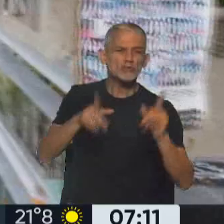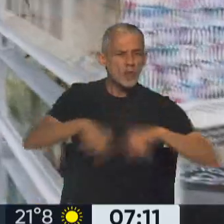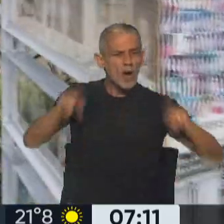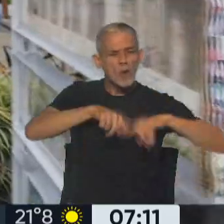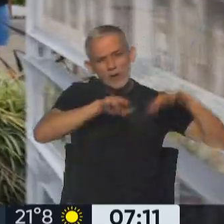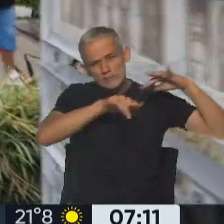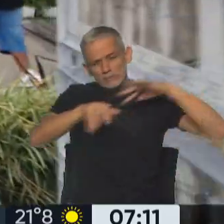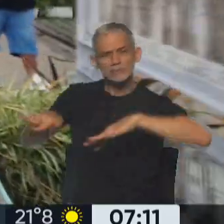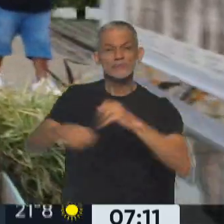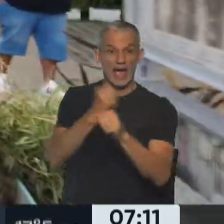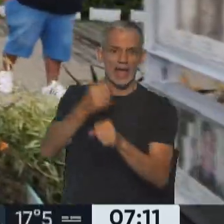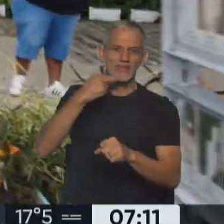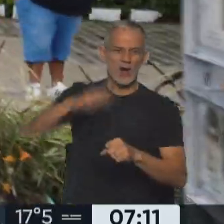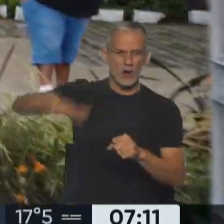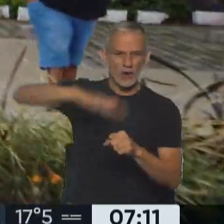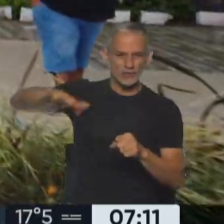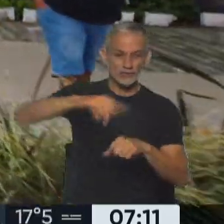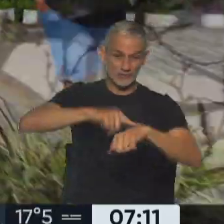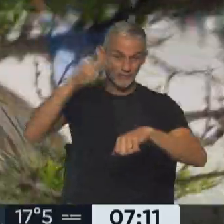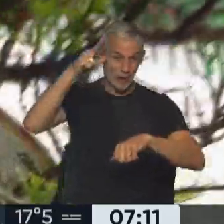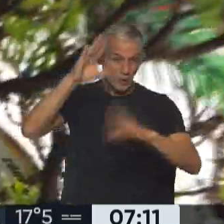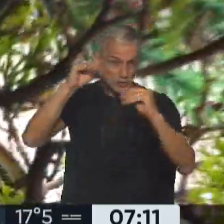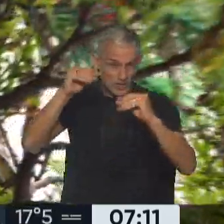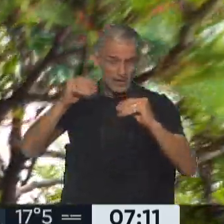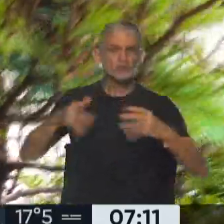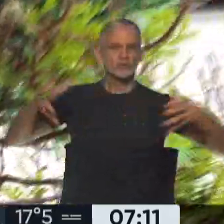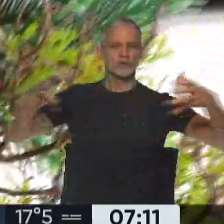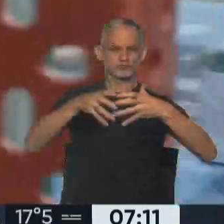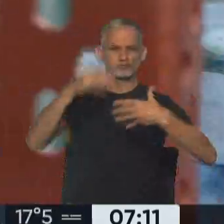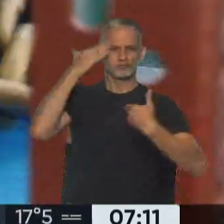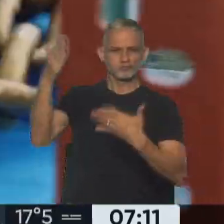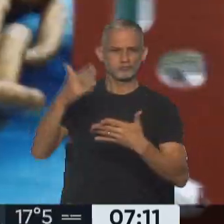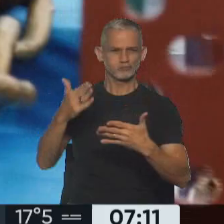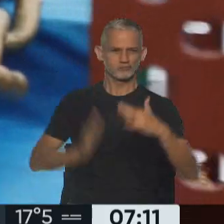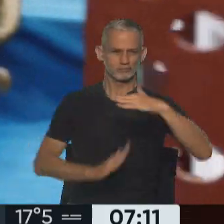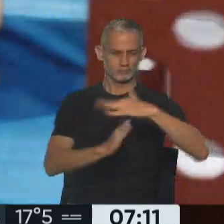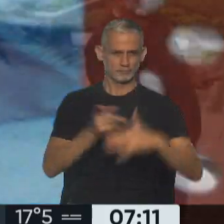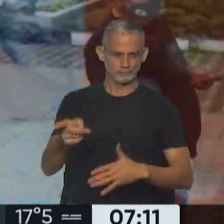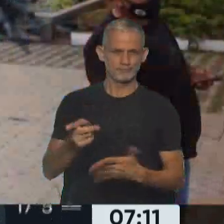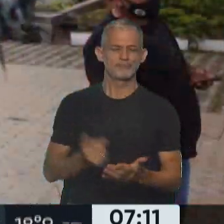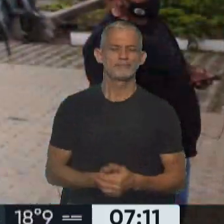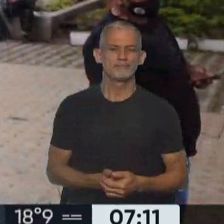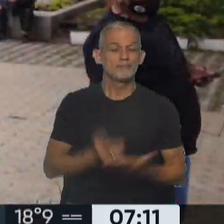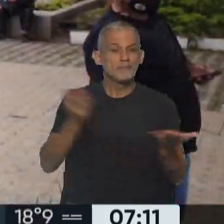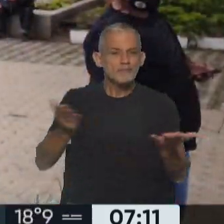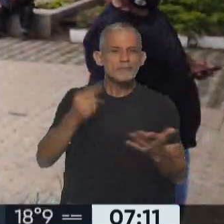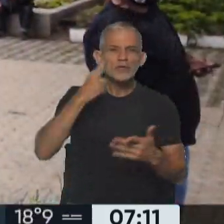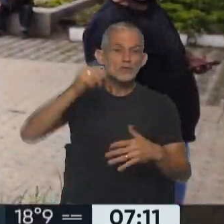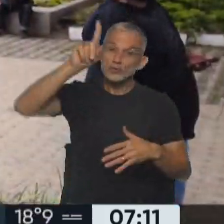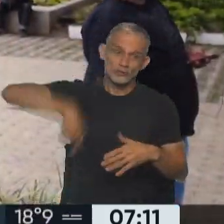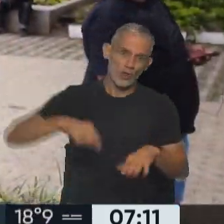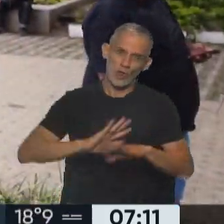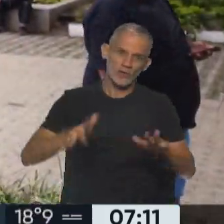hacia el santuario, donde a las 20 se va a realizar el acto central. Bueno, será una jornada, como te decía Silvia, de todo el día,